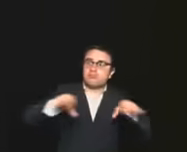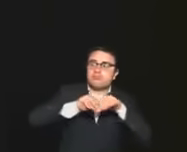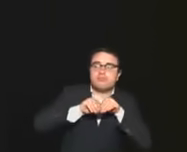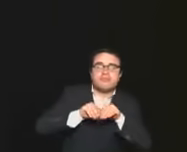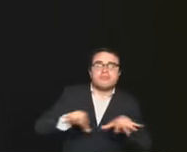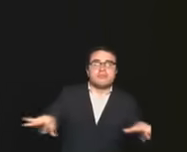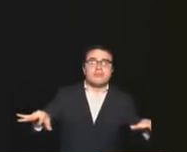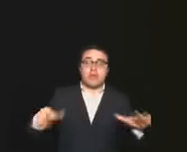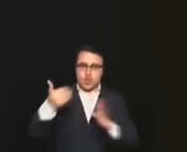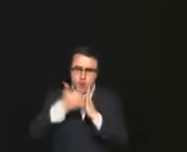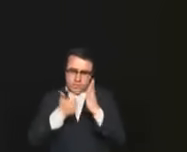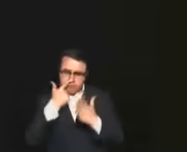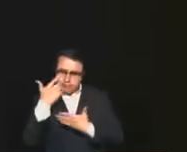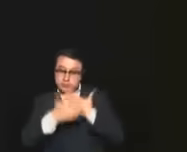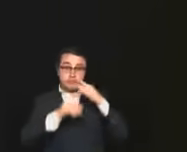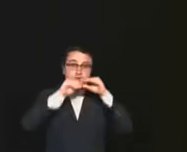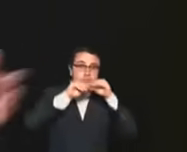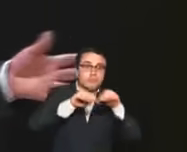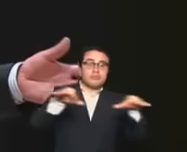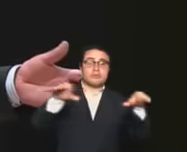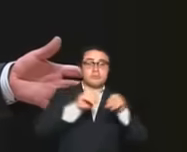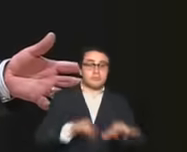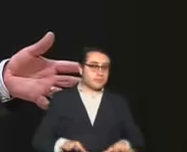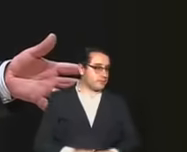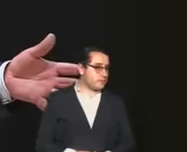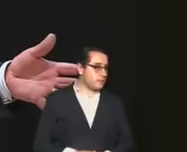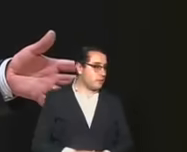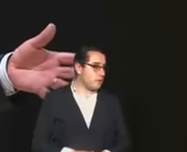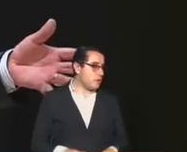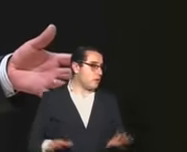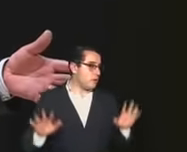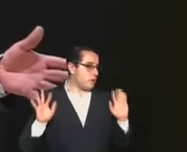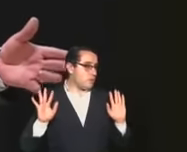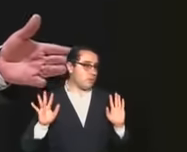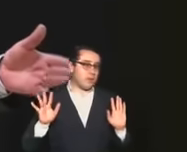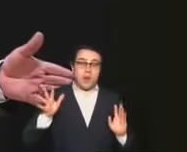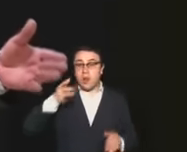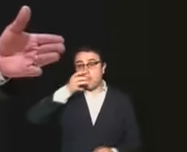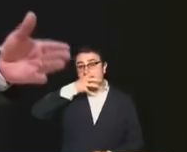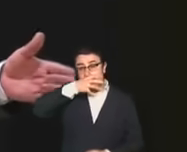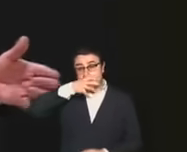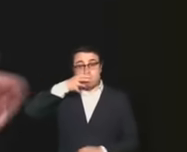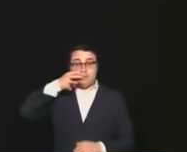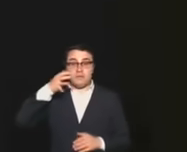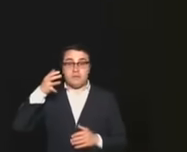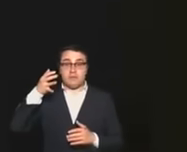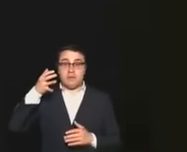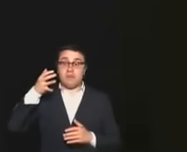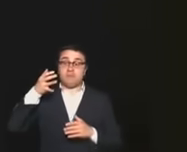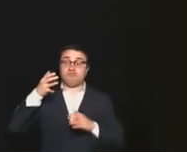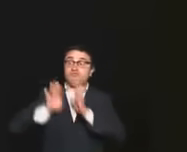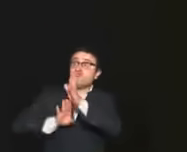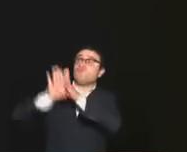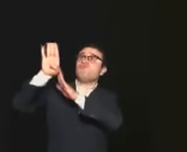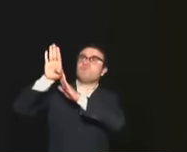sus documentos. Bueno, la cocaína está de capa caída,